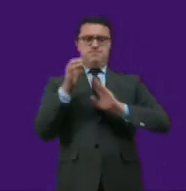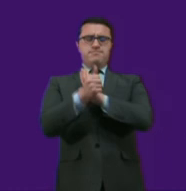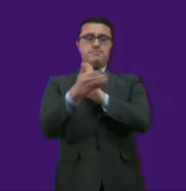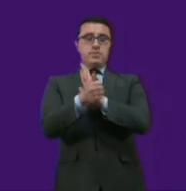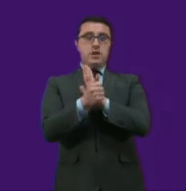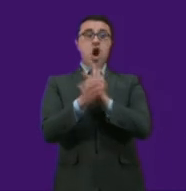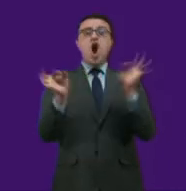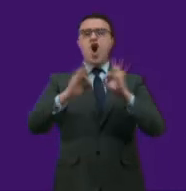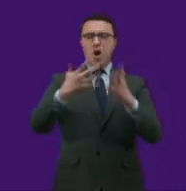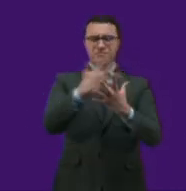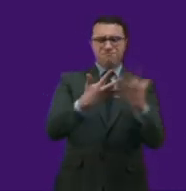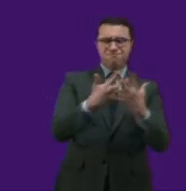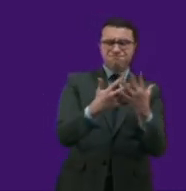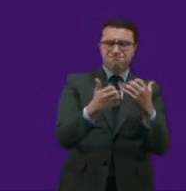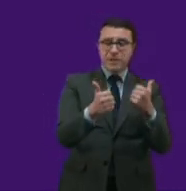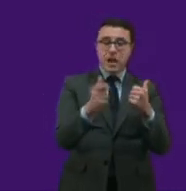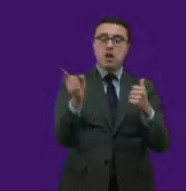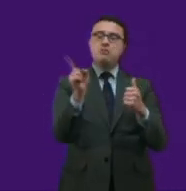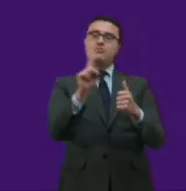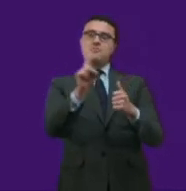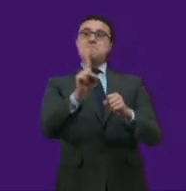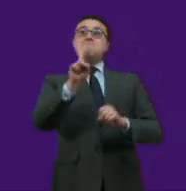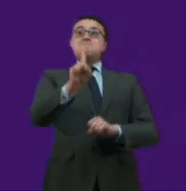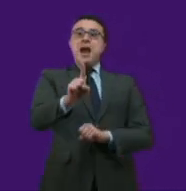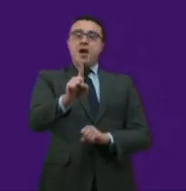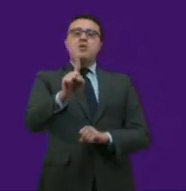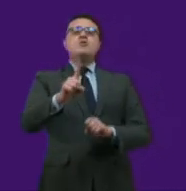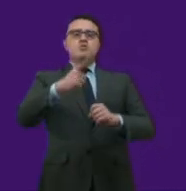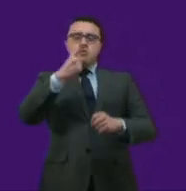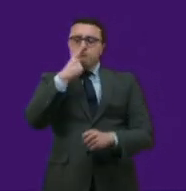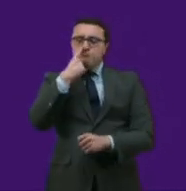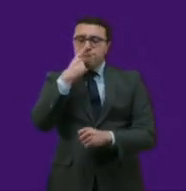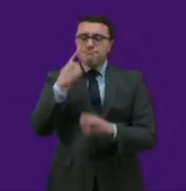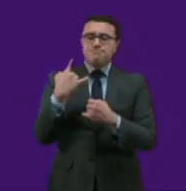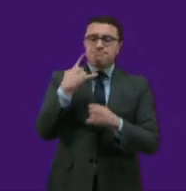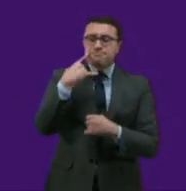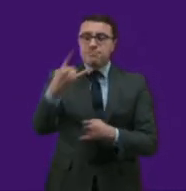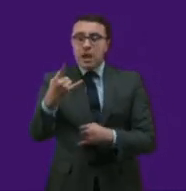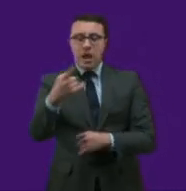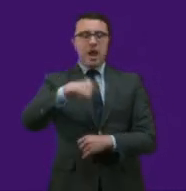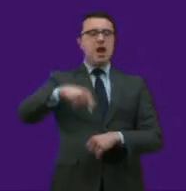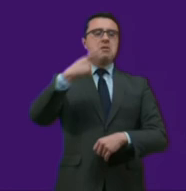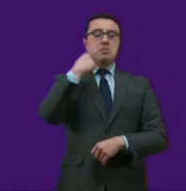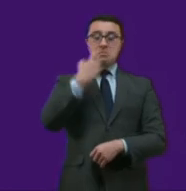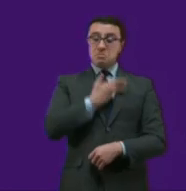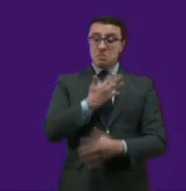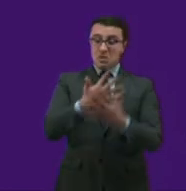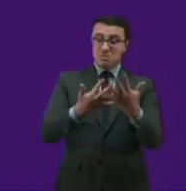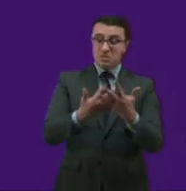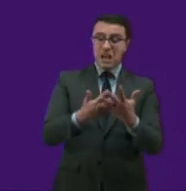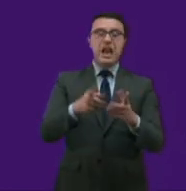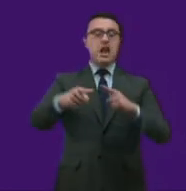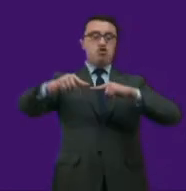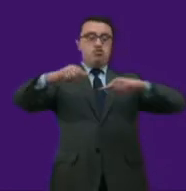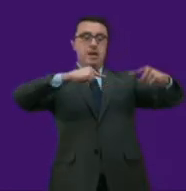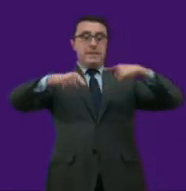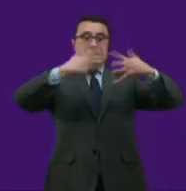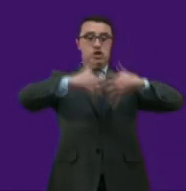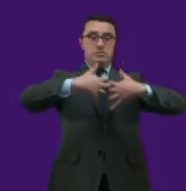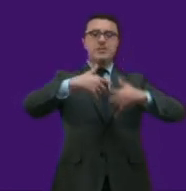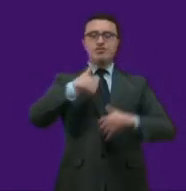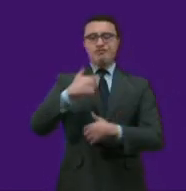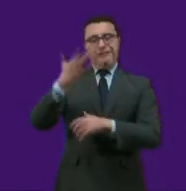sean tan buenos en matemáticas, sean súper curiosos, por favor no los dejen estudiar ni administración de empresas, que yo estudié